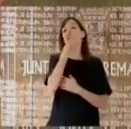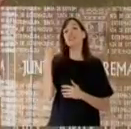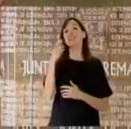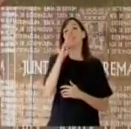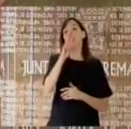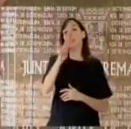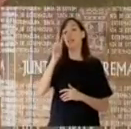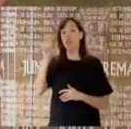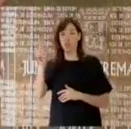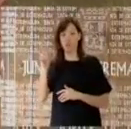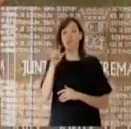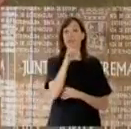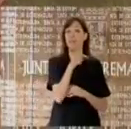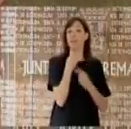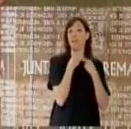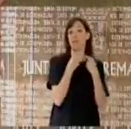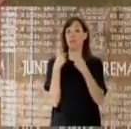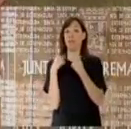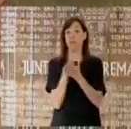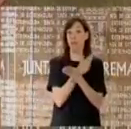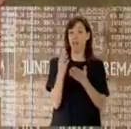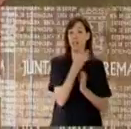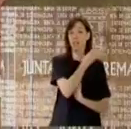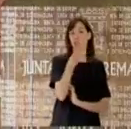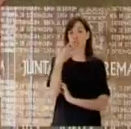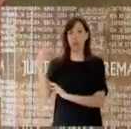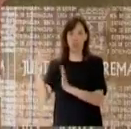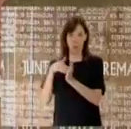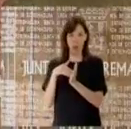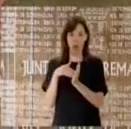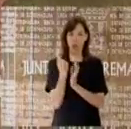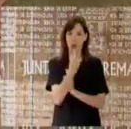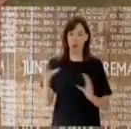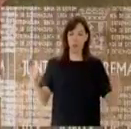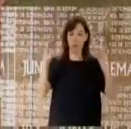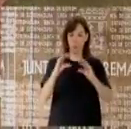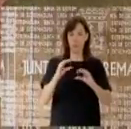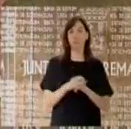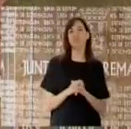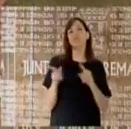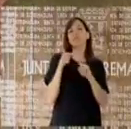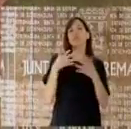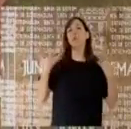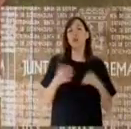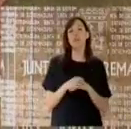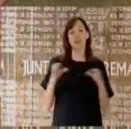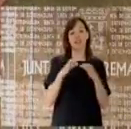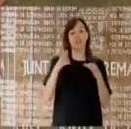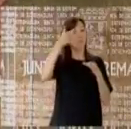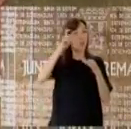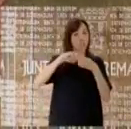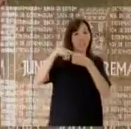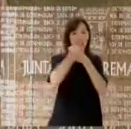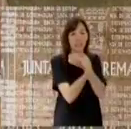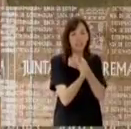1.990.332 euros y cada diputación provincial 300.000 euros. El objetivo de esta convocatoria de ayudas al mantenimiento de las mancomunidades es